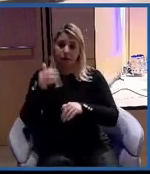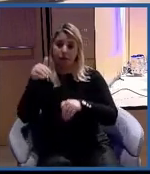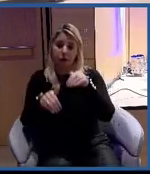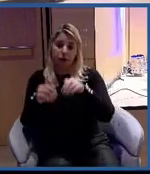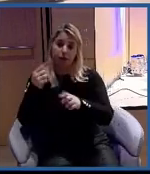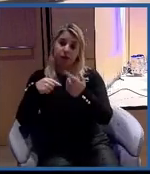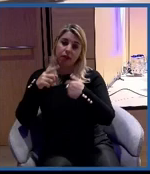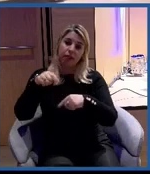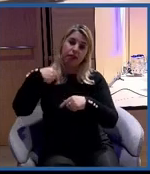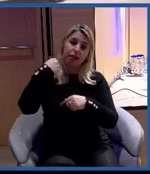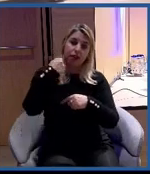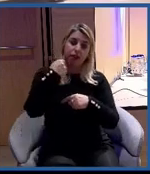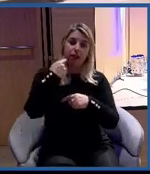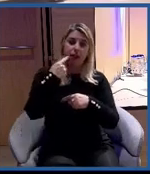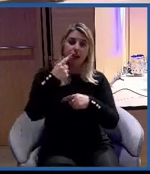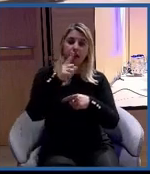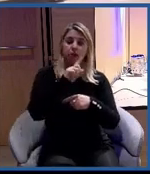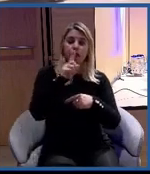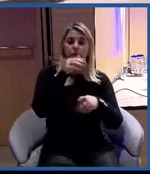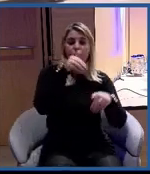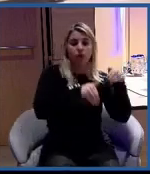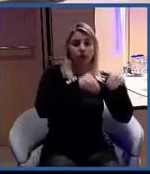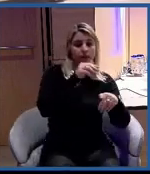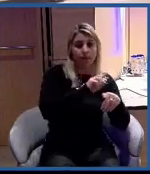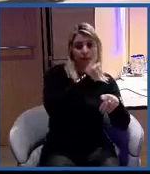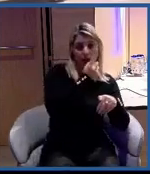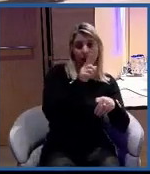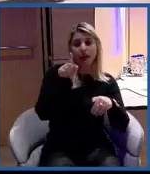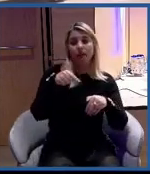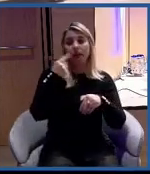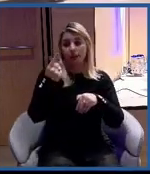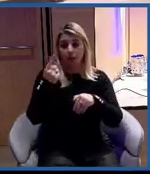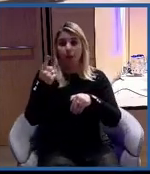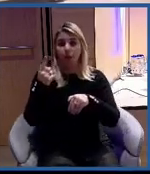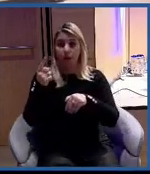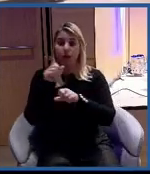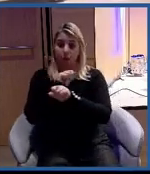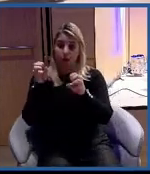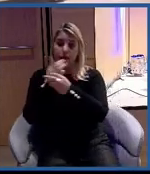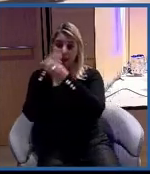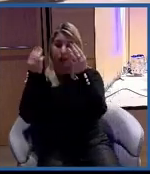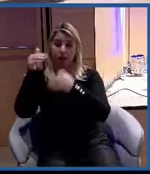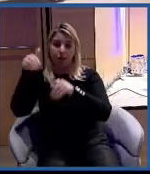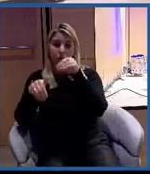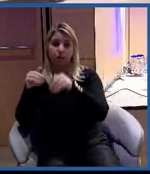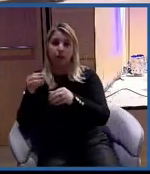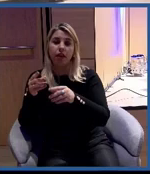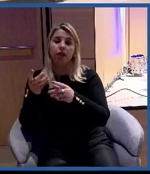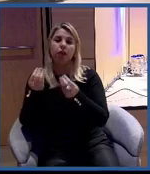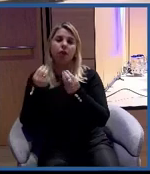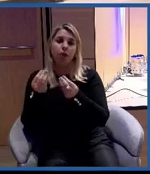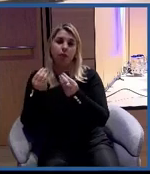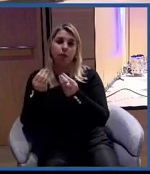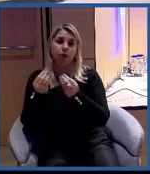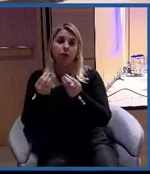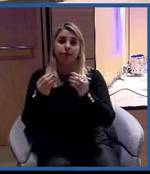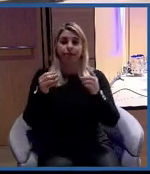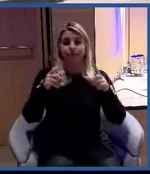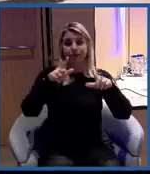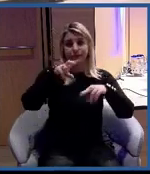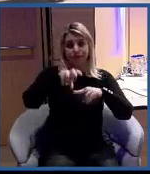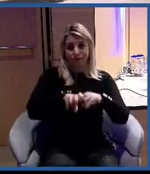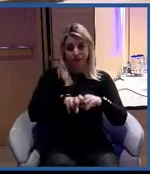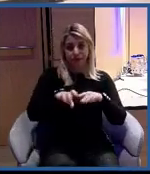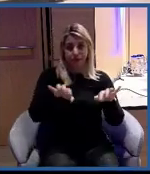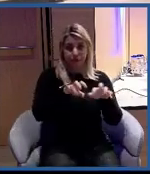no perdón Qué pasa si no votaste en las primarias pero querés ir a votar a las generales ties que sentarte y googlear queres